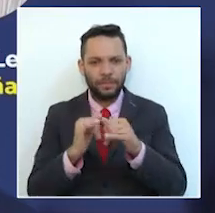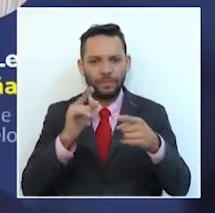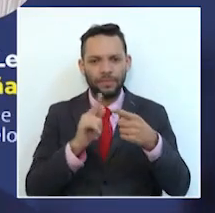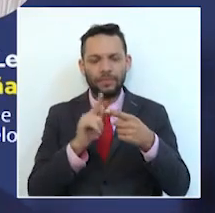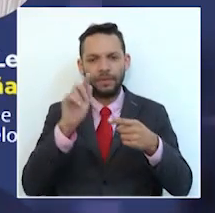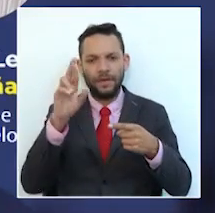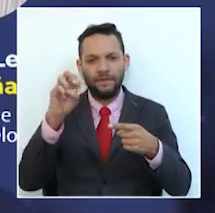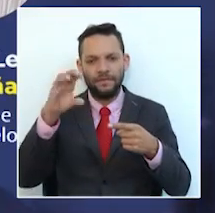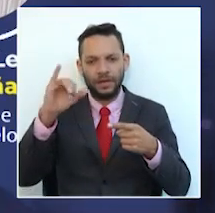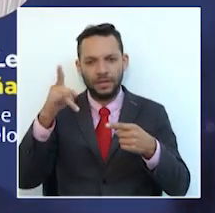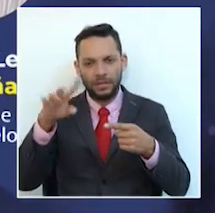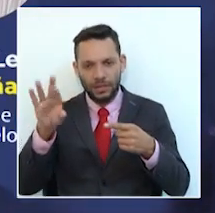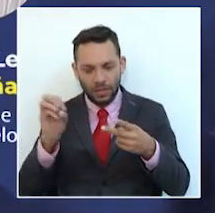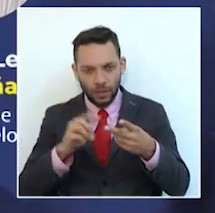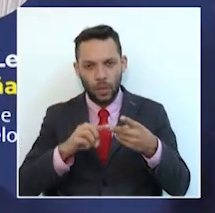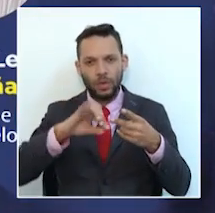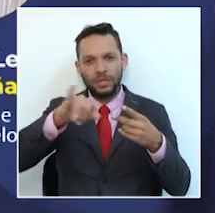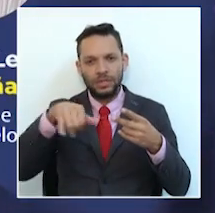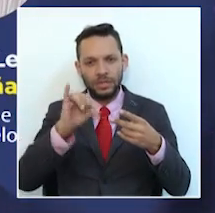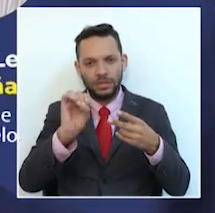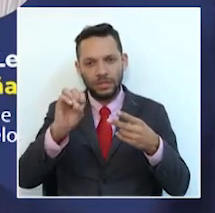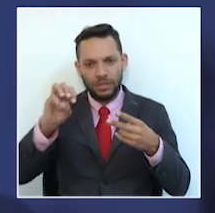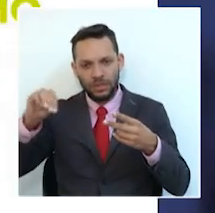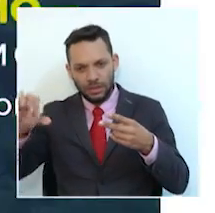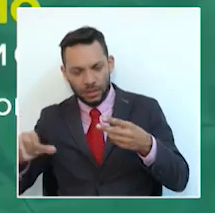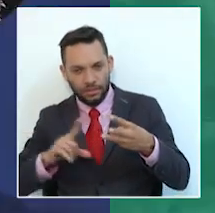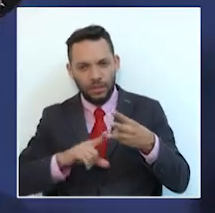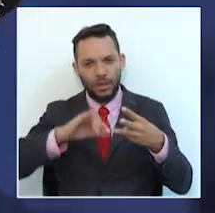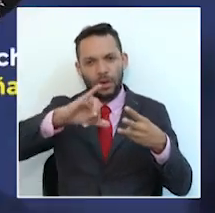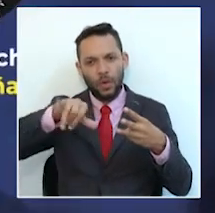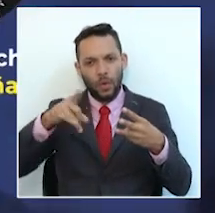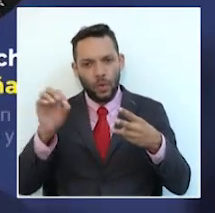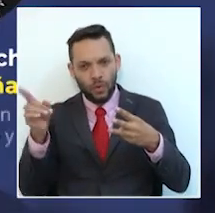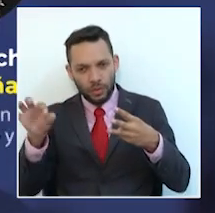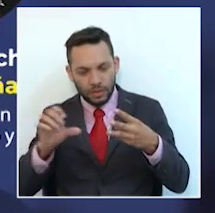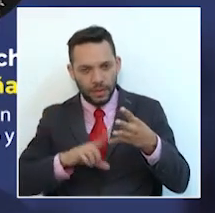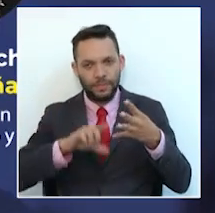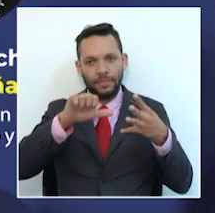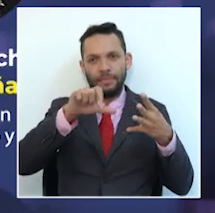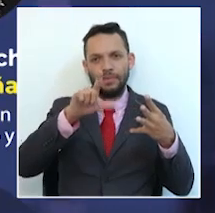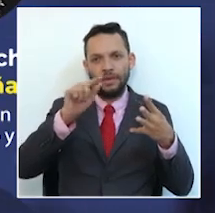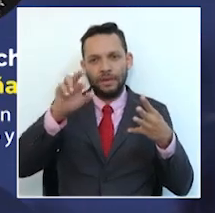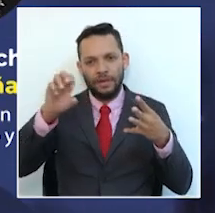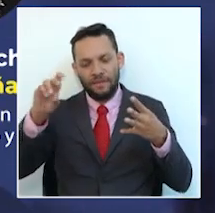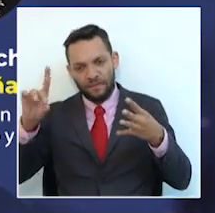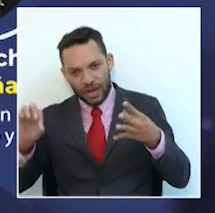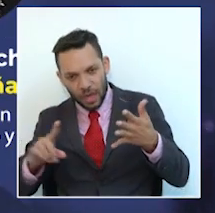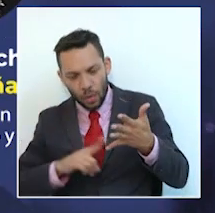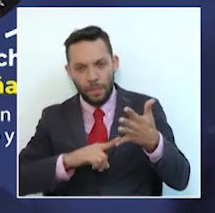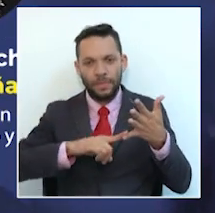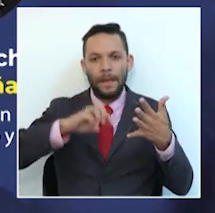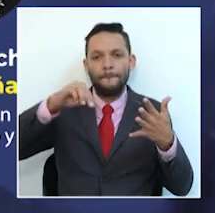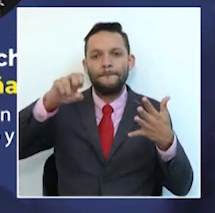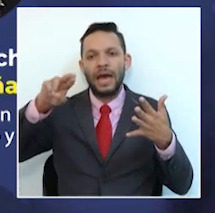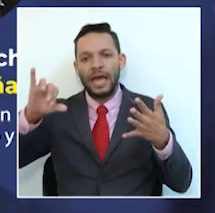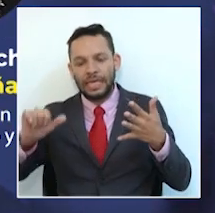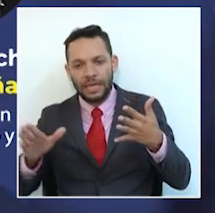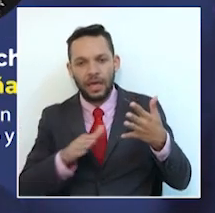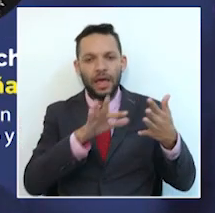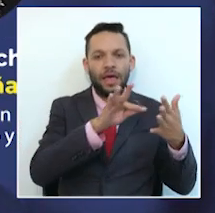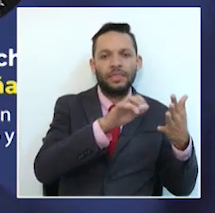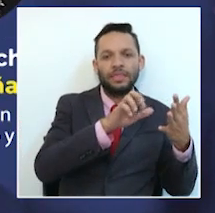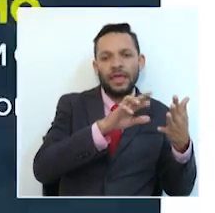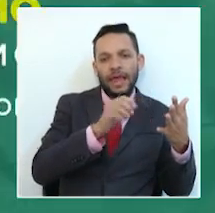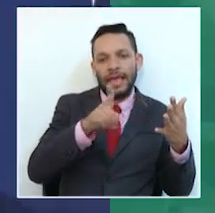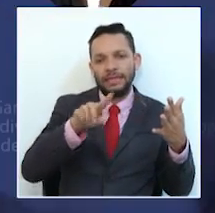maraver jimmy pons jose luis legido alfredo pérez maría lourdes moure teresa pacheco de